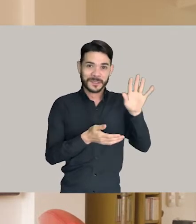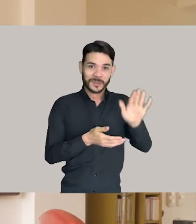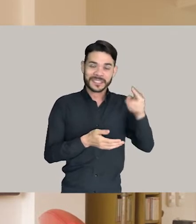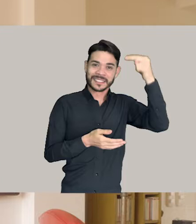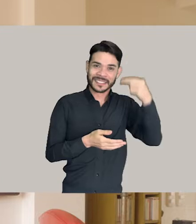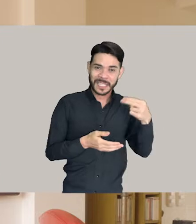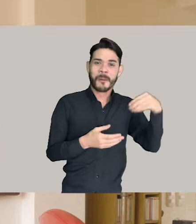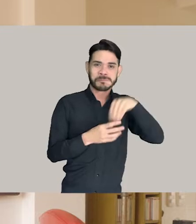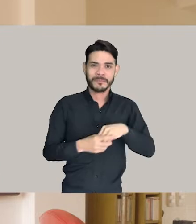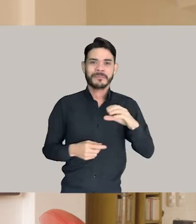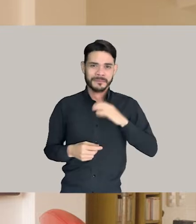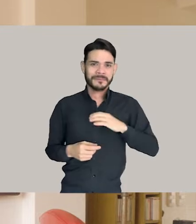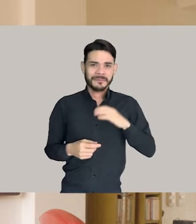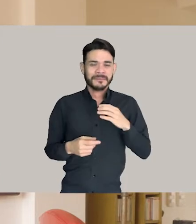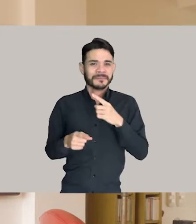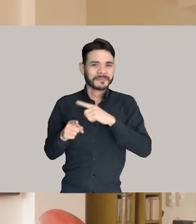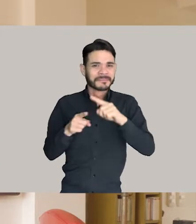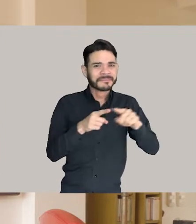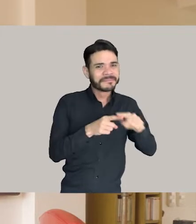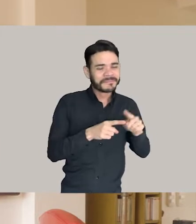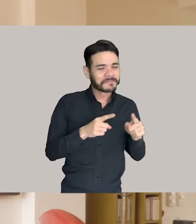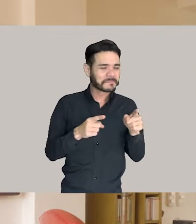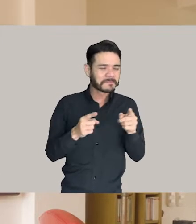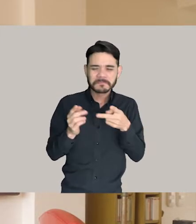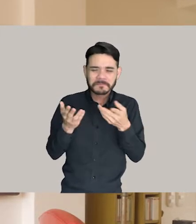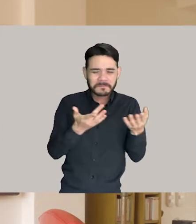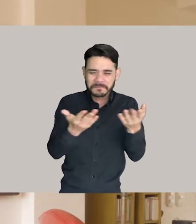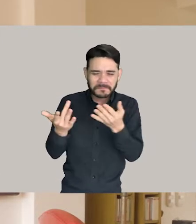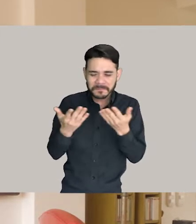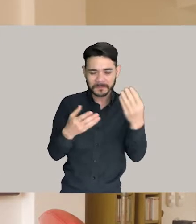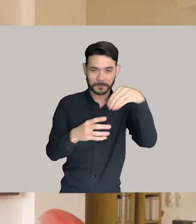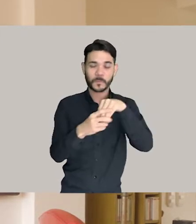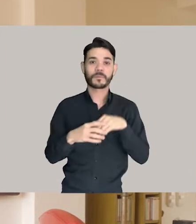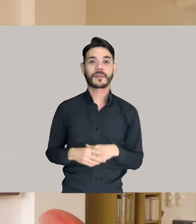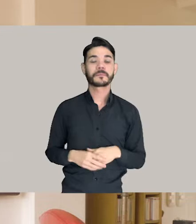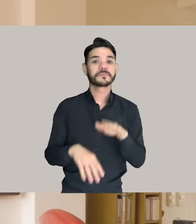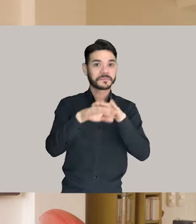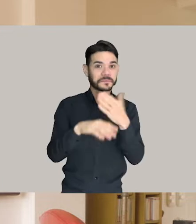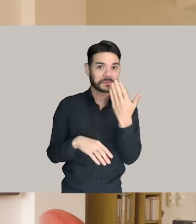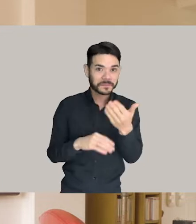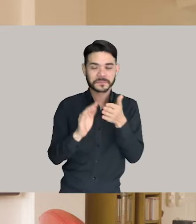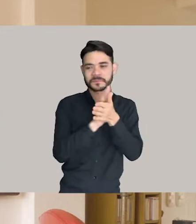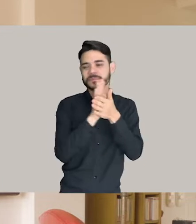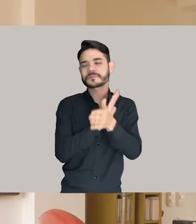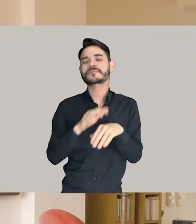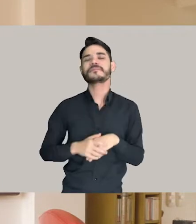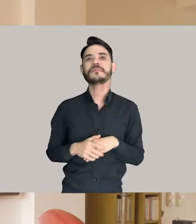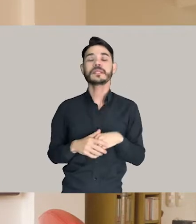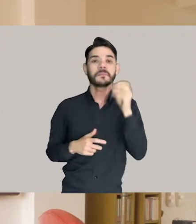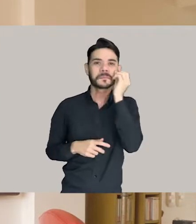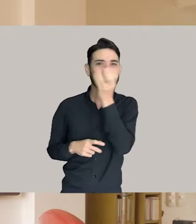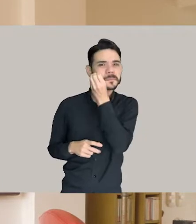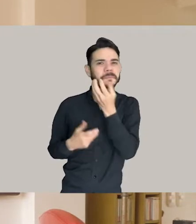tienen características, digamos, muy particulares. La anécdota de las plantas